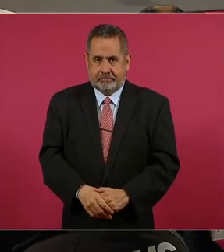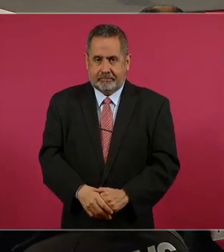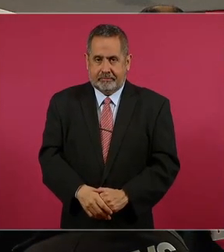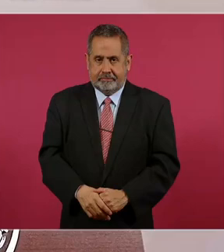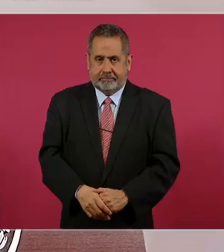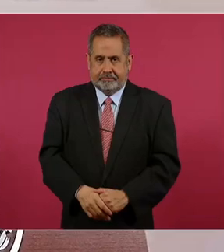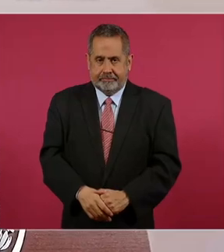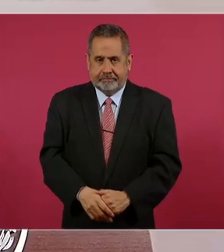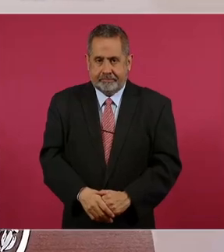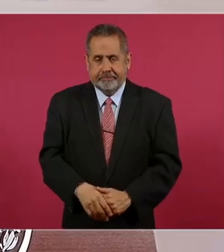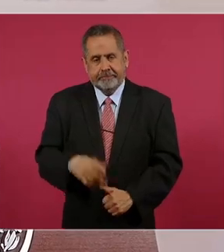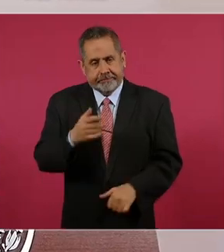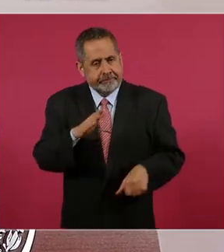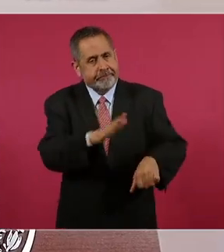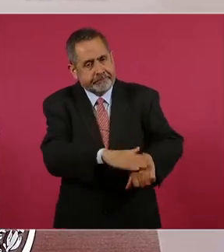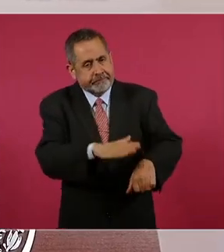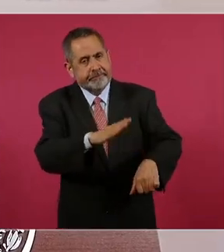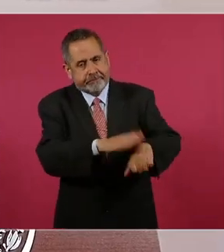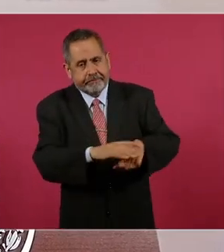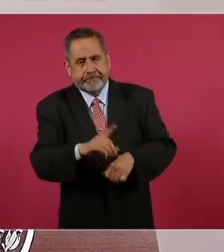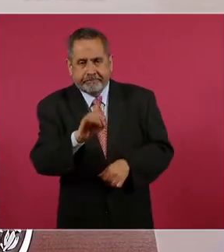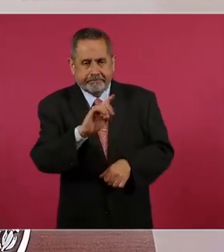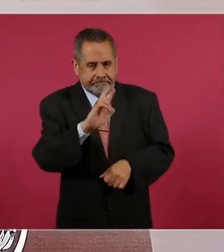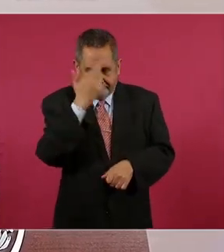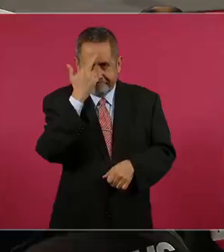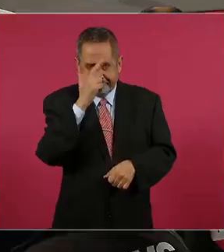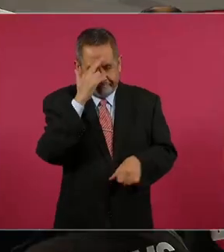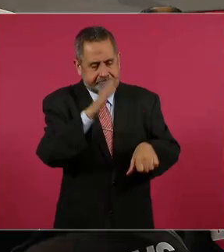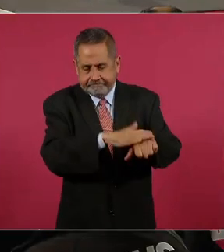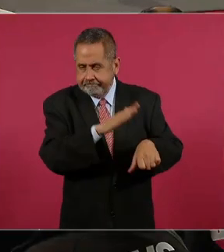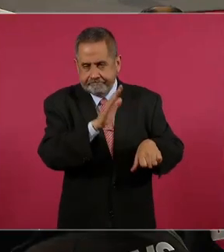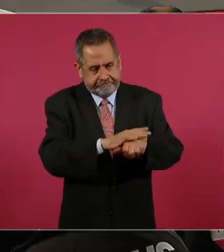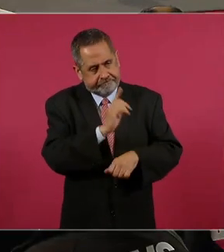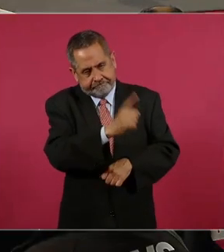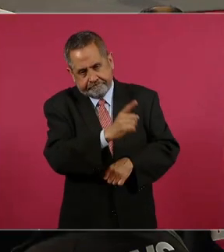Hay que estarles recordando y recordando cosas.